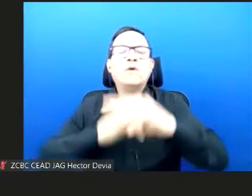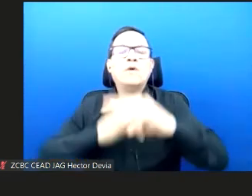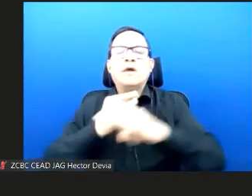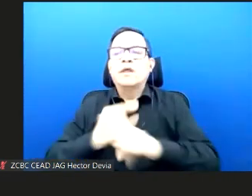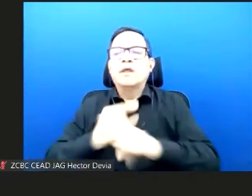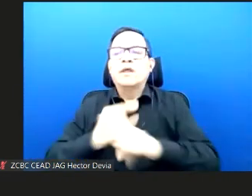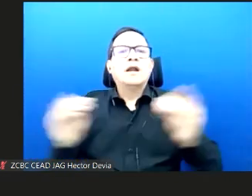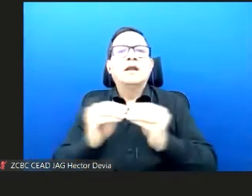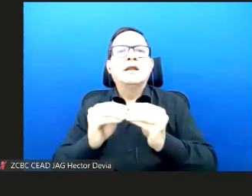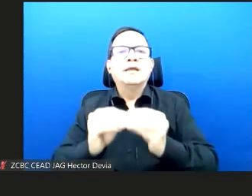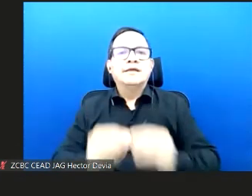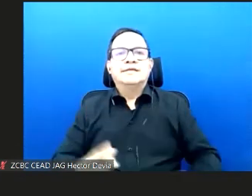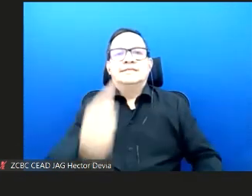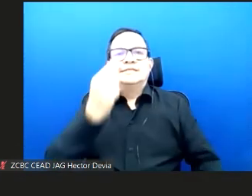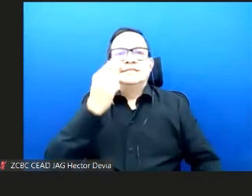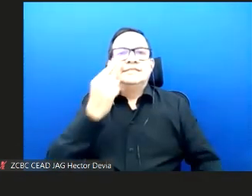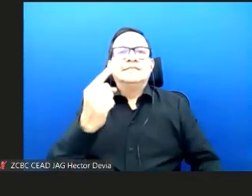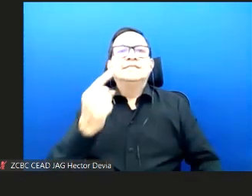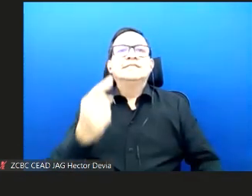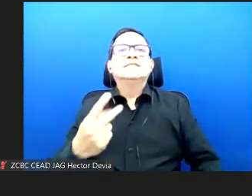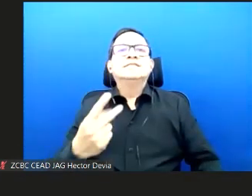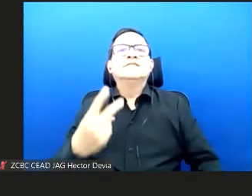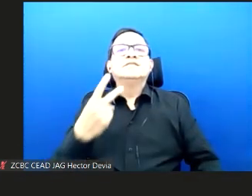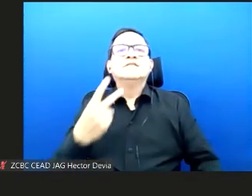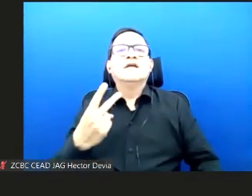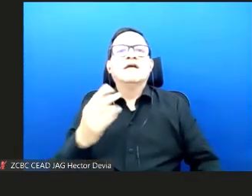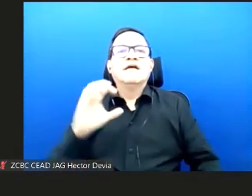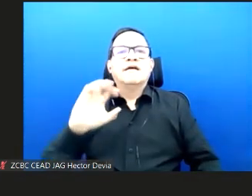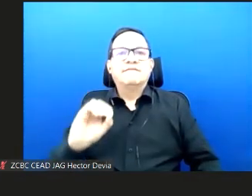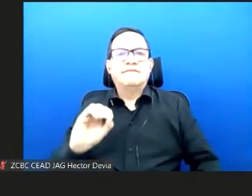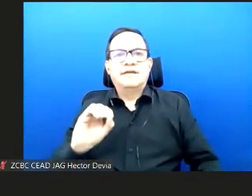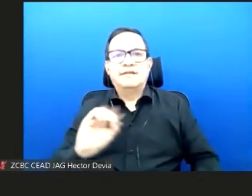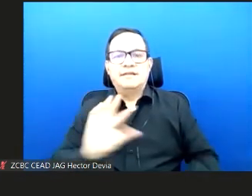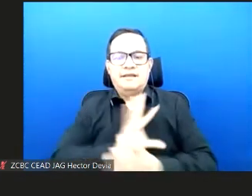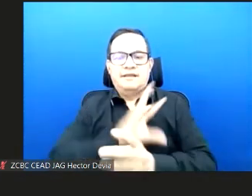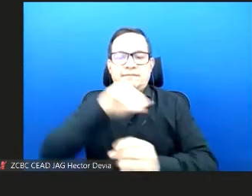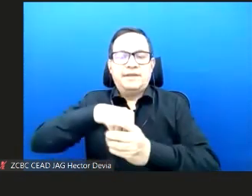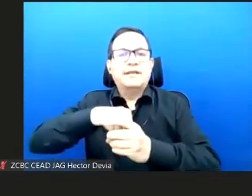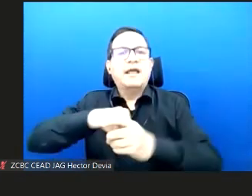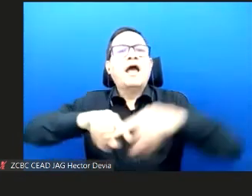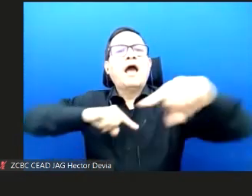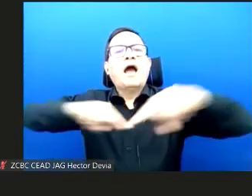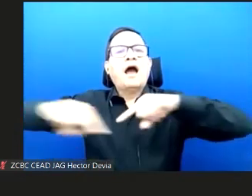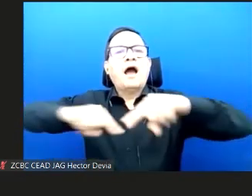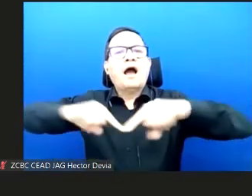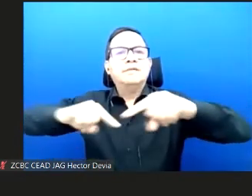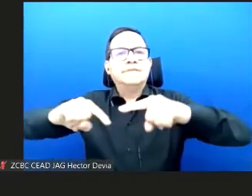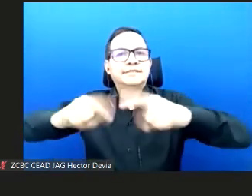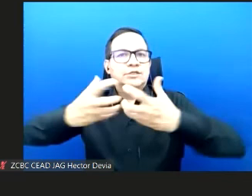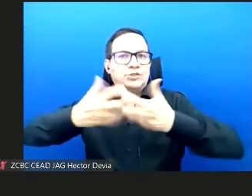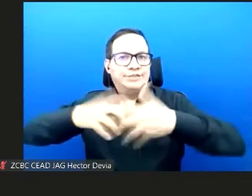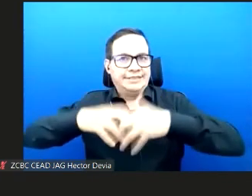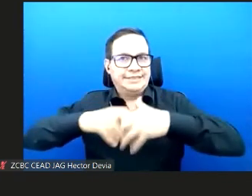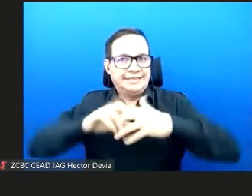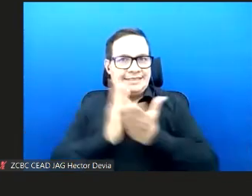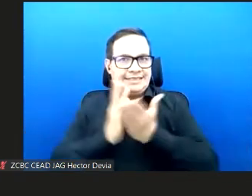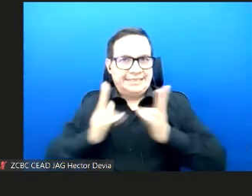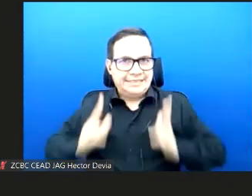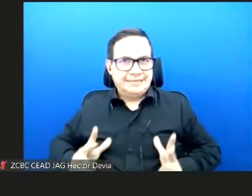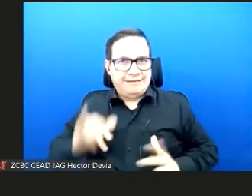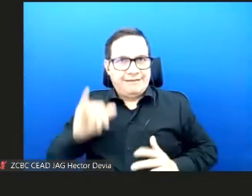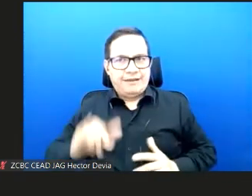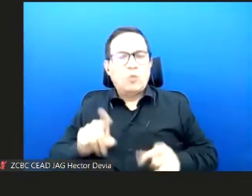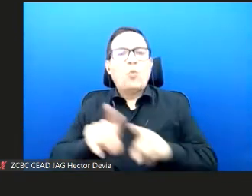debe de ser esos estudiantes del programa de administración de empresas, de esos 120 estudiantes. Ese es nuestro conjunto